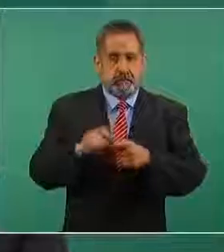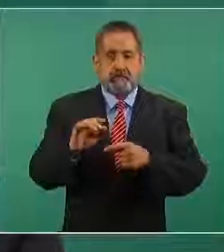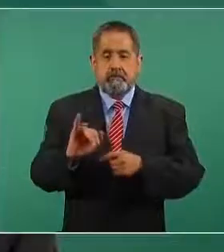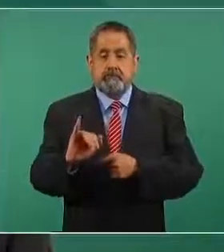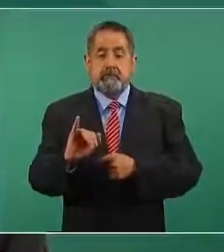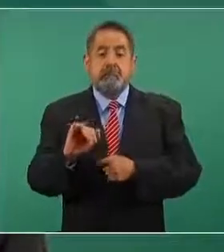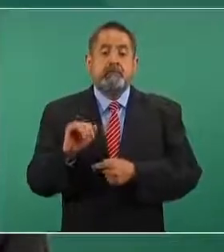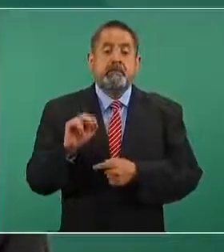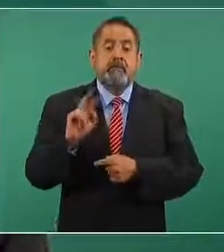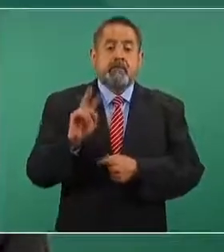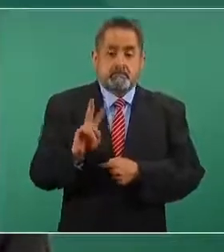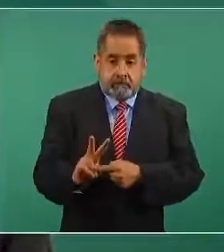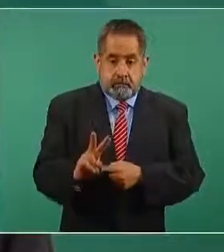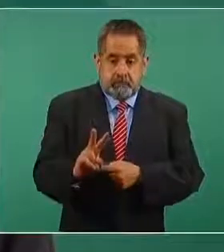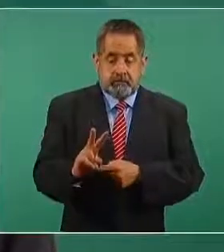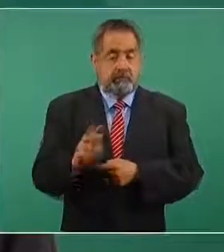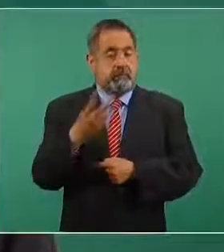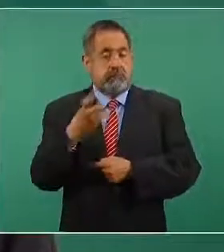siguiente, viernes 9,